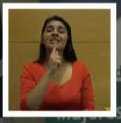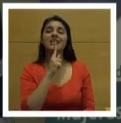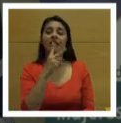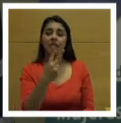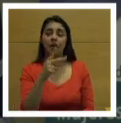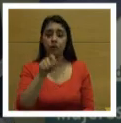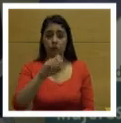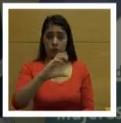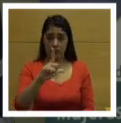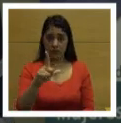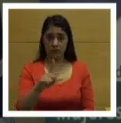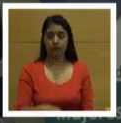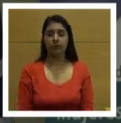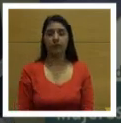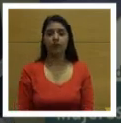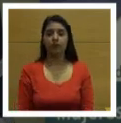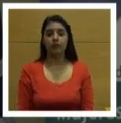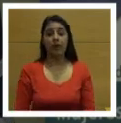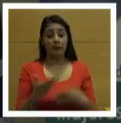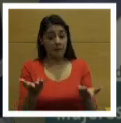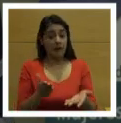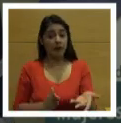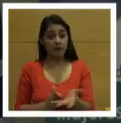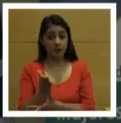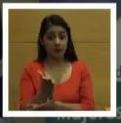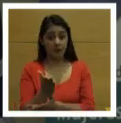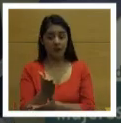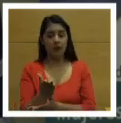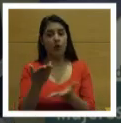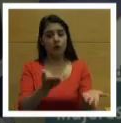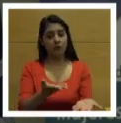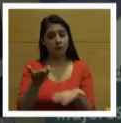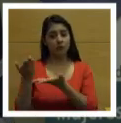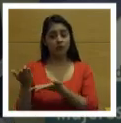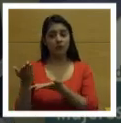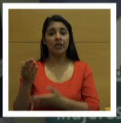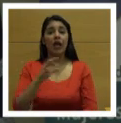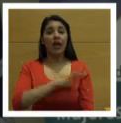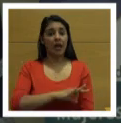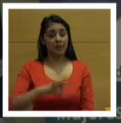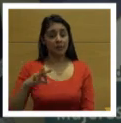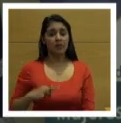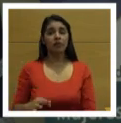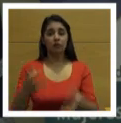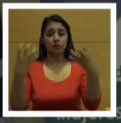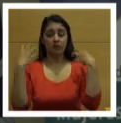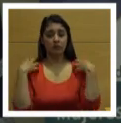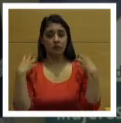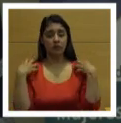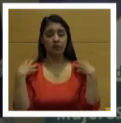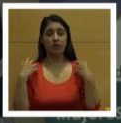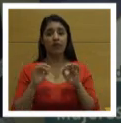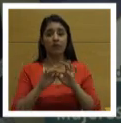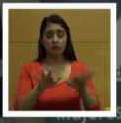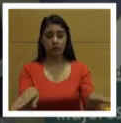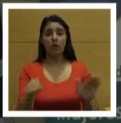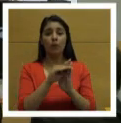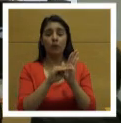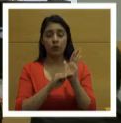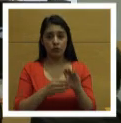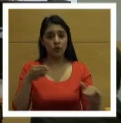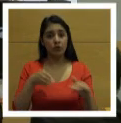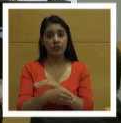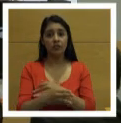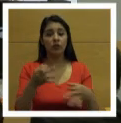www.poderjudicialtv.cl. Para dar inicio a las ponencias, dejamos con ustedes al ministro encargado de la difusión de los protocolos iberoamericanos de acceso a